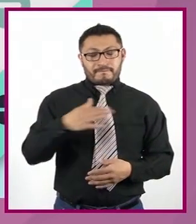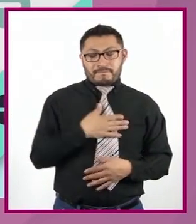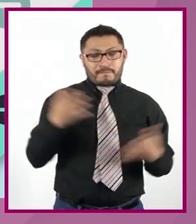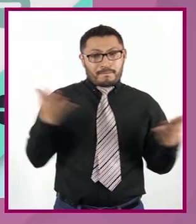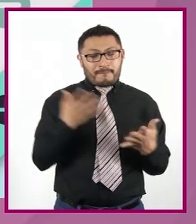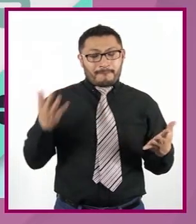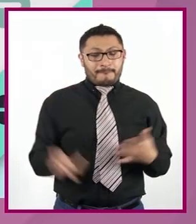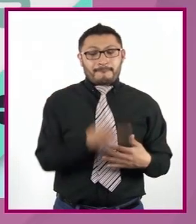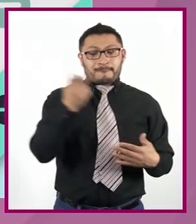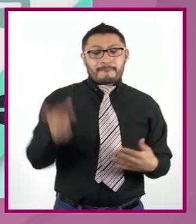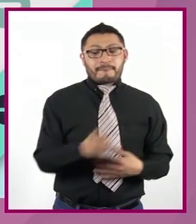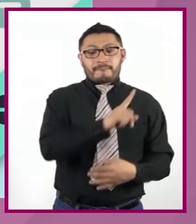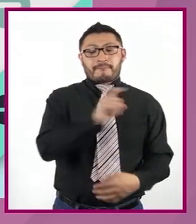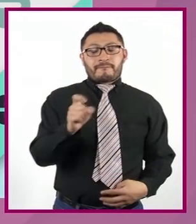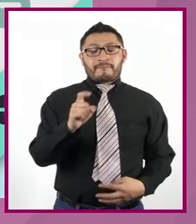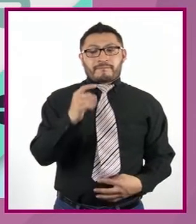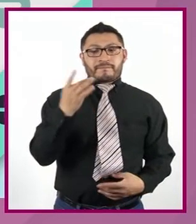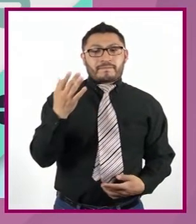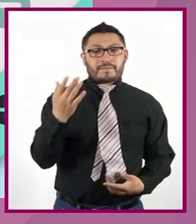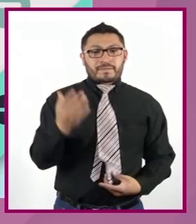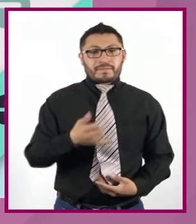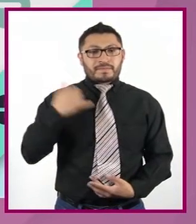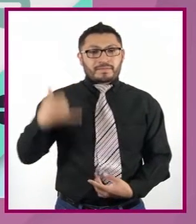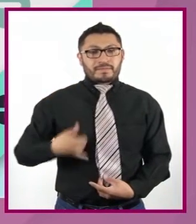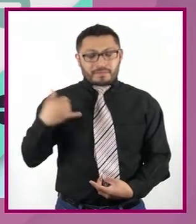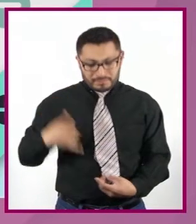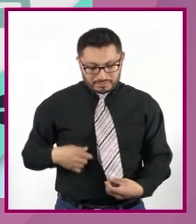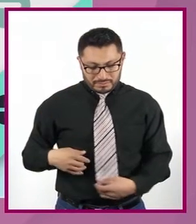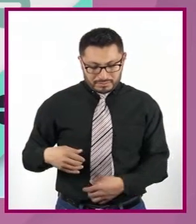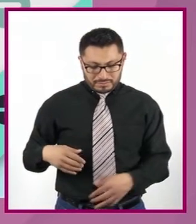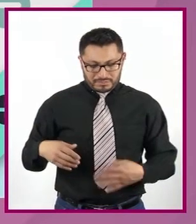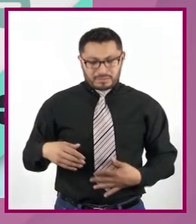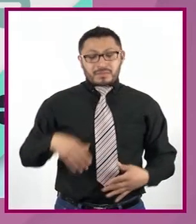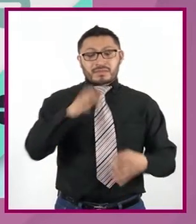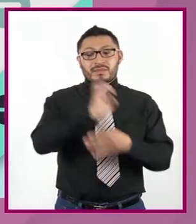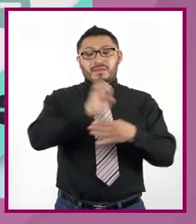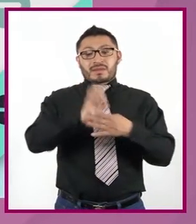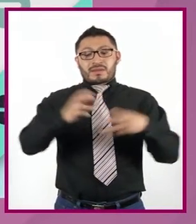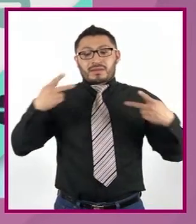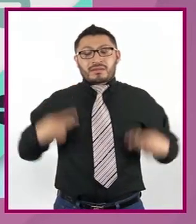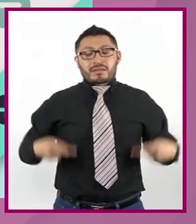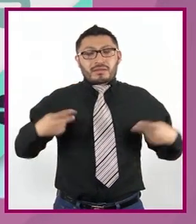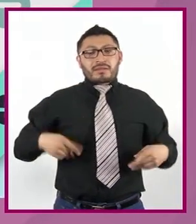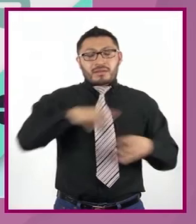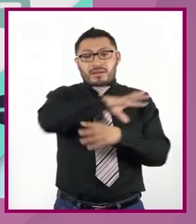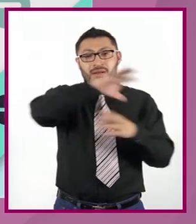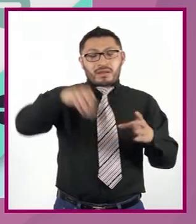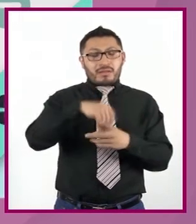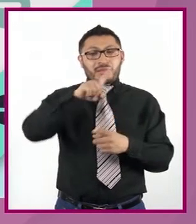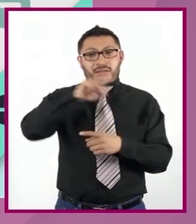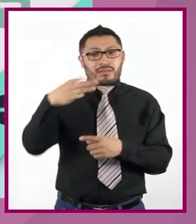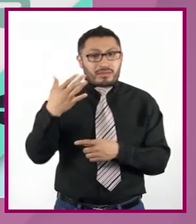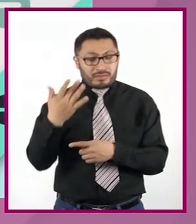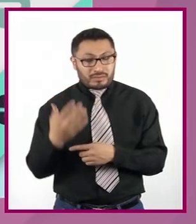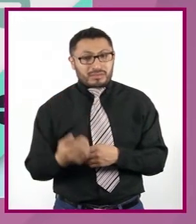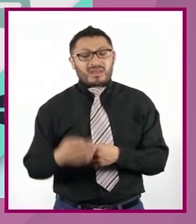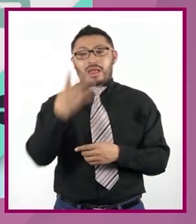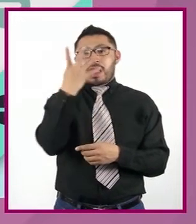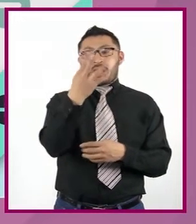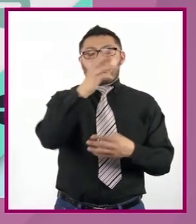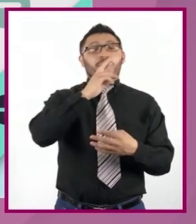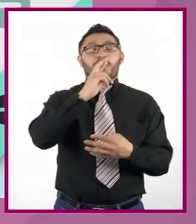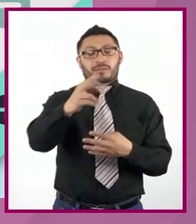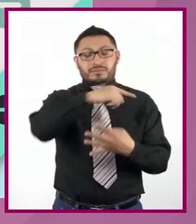la encuesta a 150 adolescentes, entonces la población encuestada es 150 y las 4 respuestas